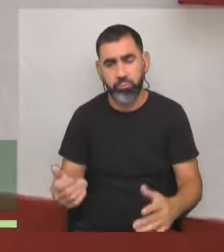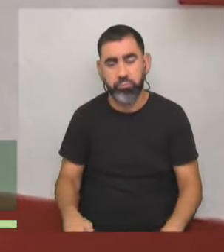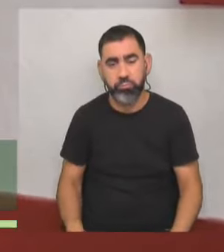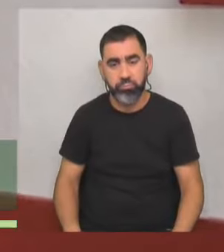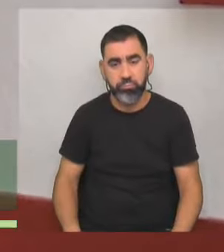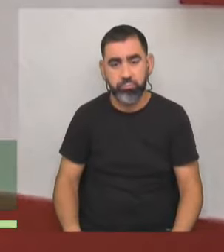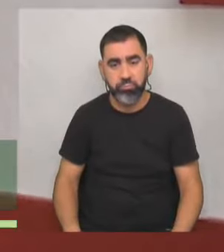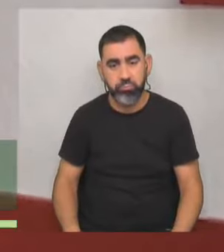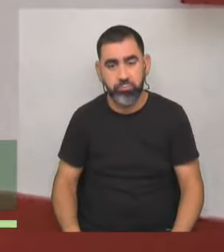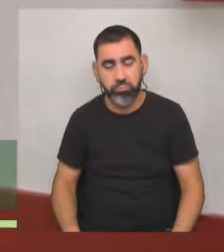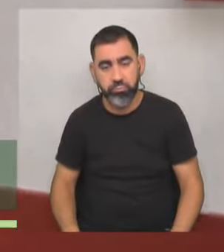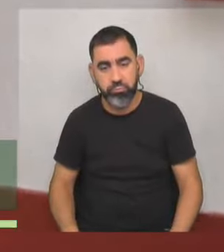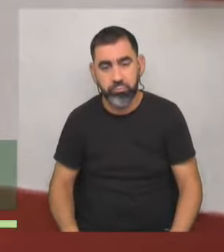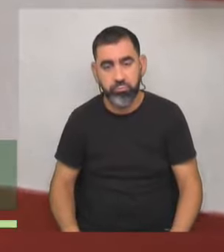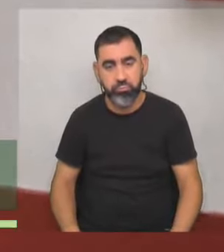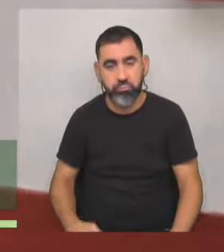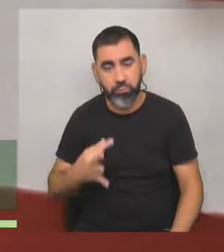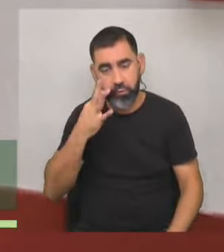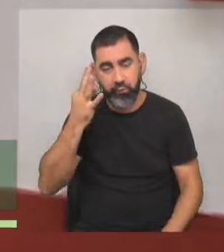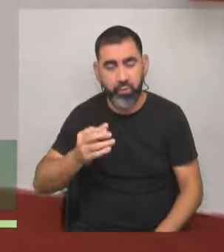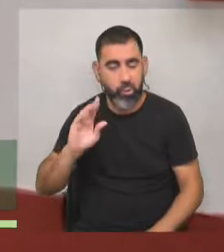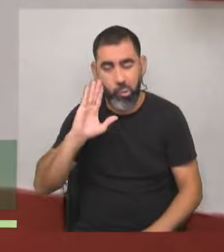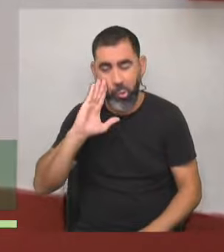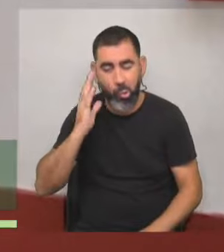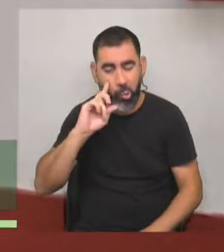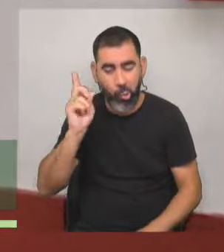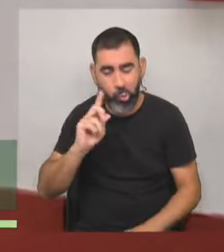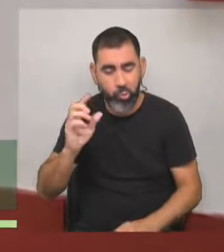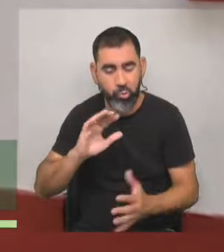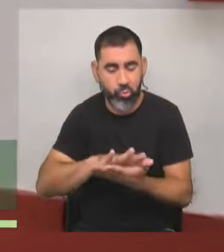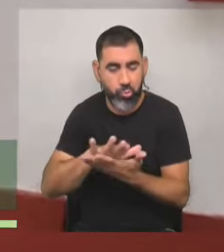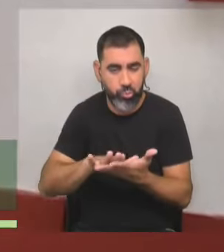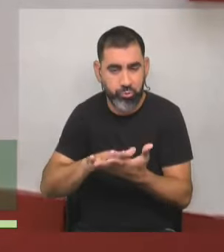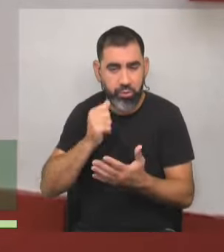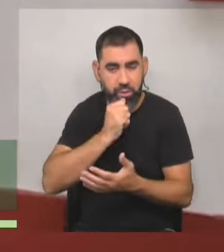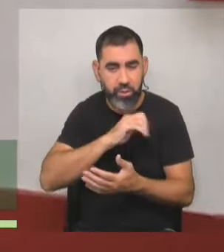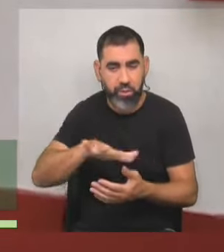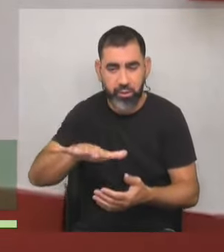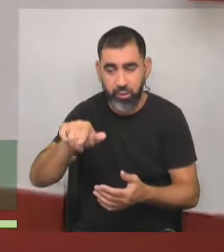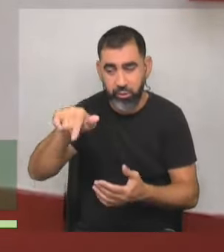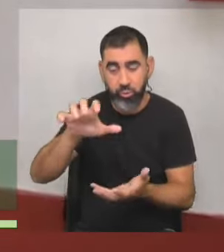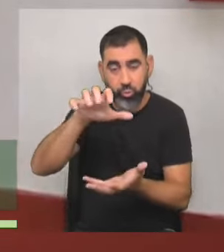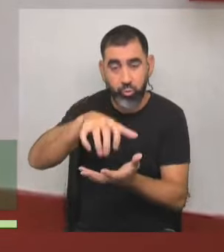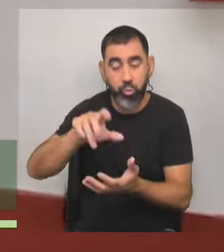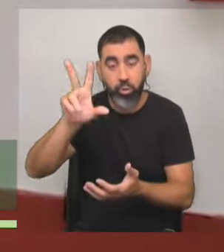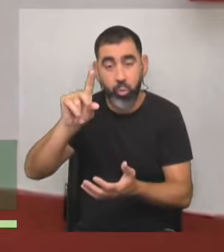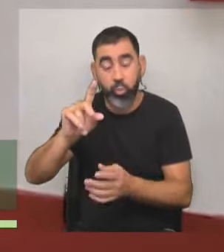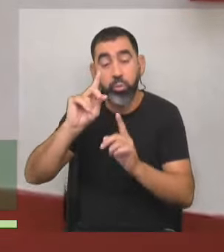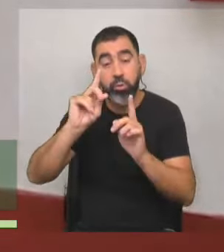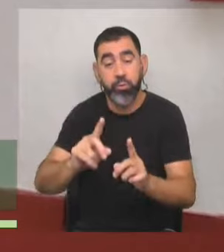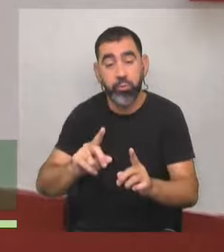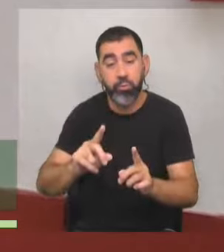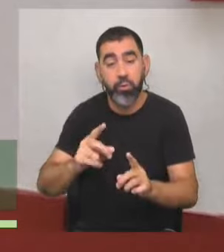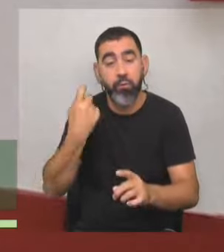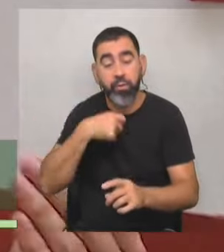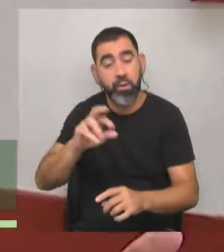es eh expresa un desconocimiento muy grande acerca de la historia de la propia utu Pero además entendemos